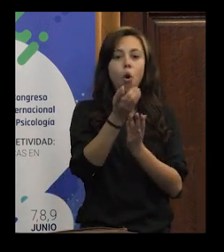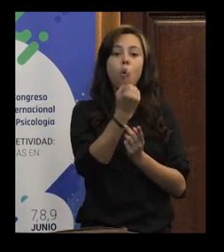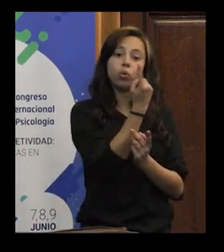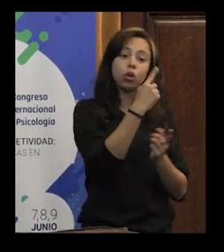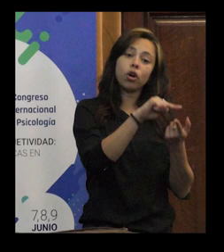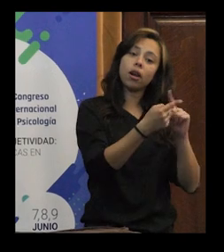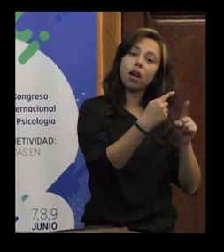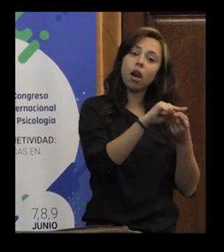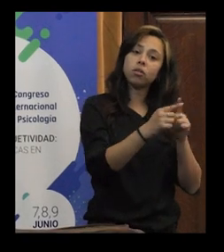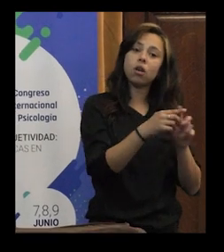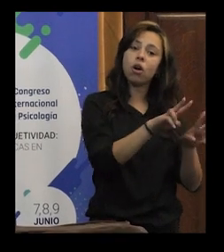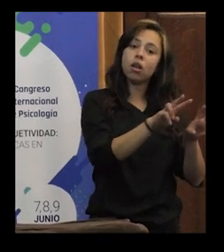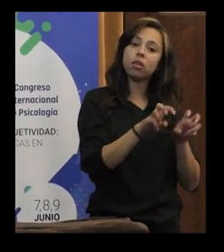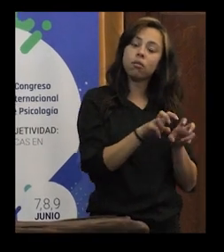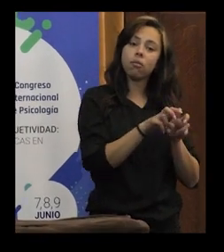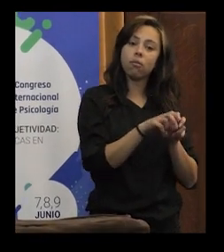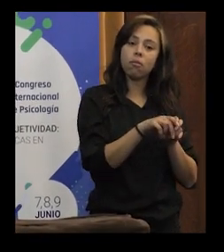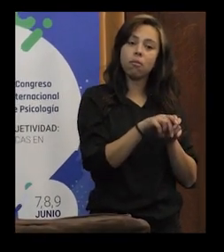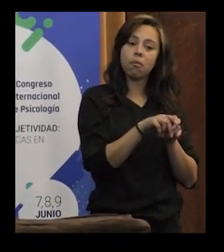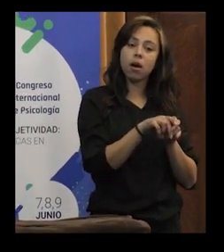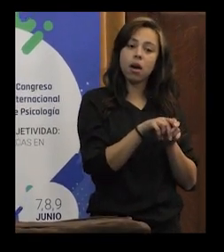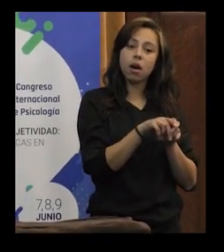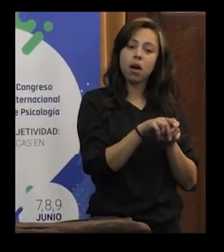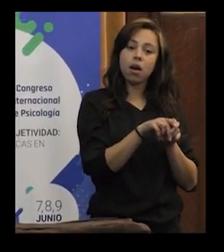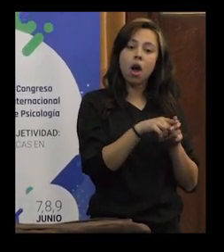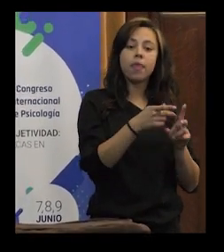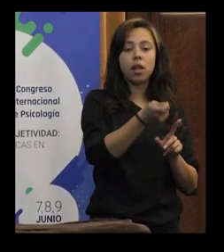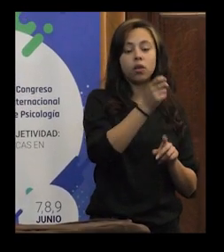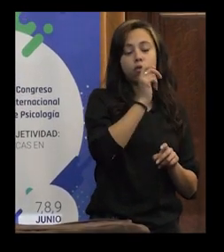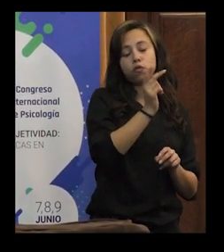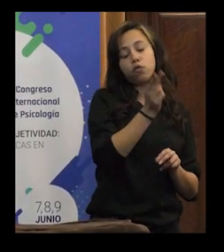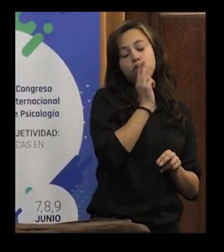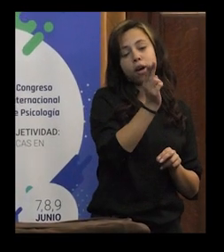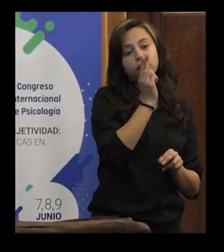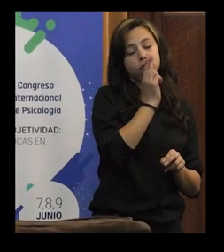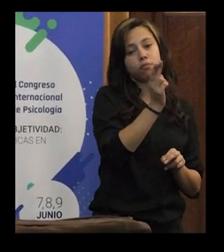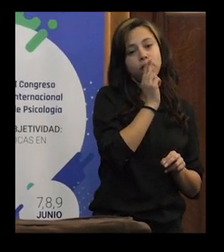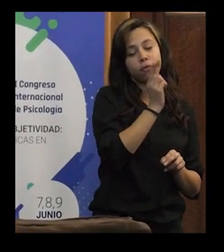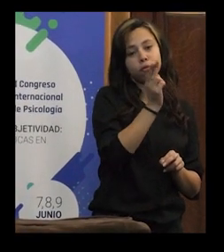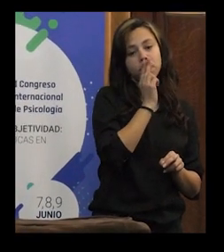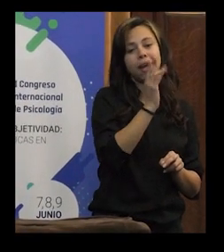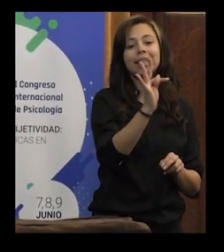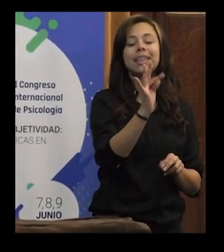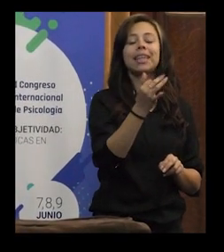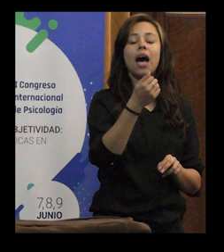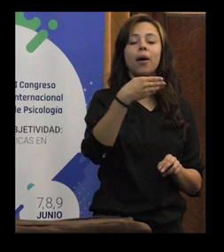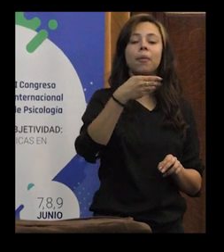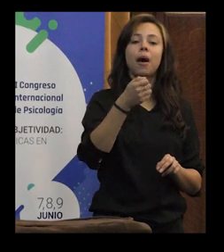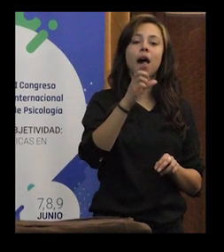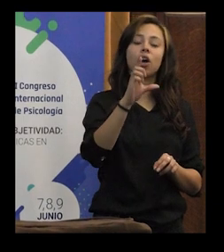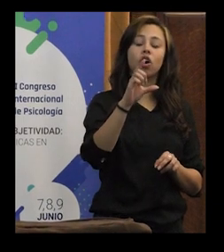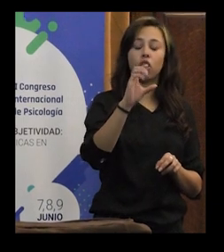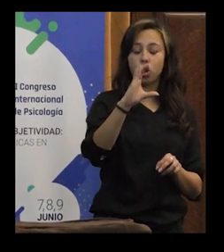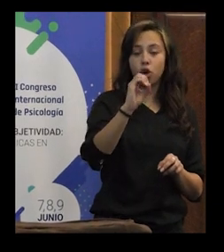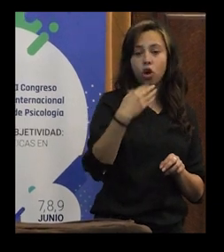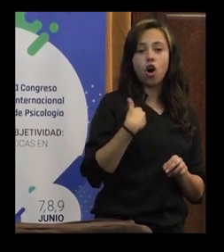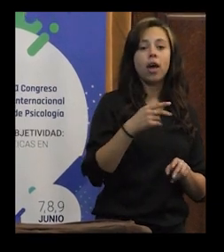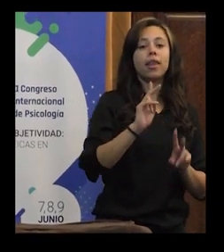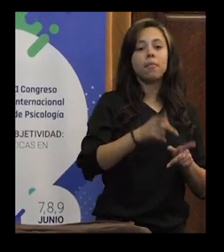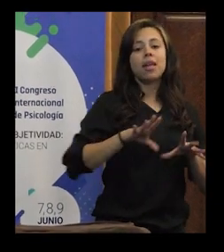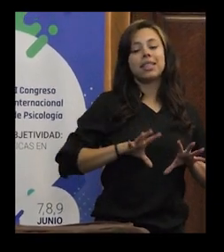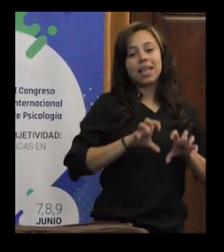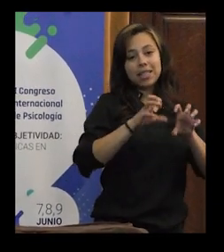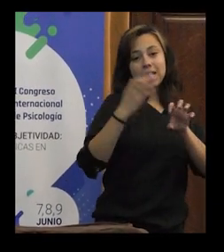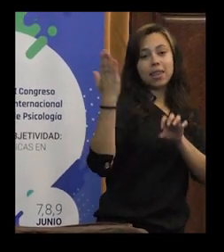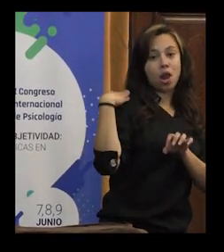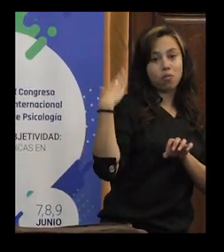relacionado com a associação entre o consumo de tabaco e o câncer de pulmão, e outro